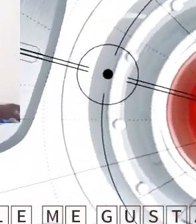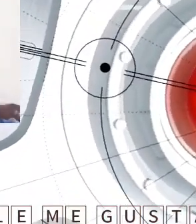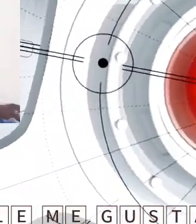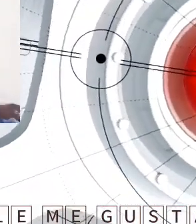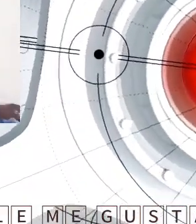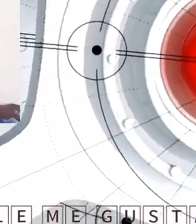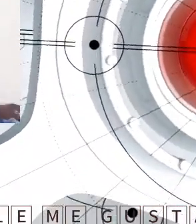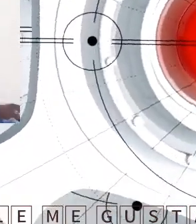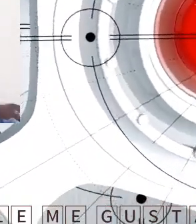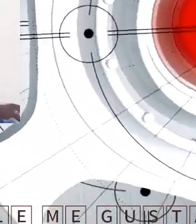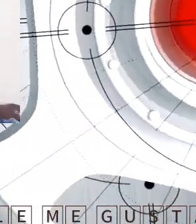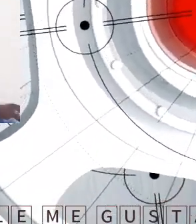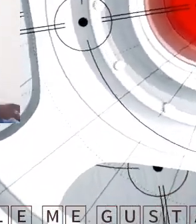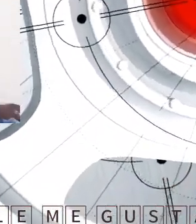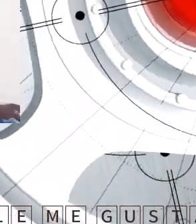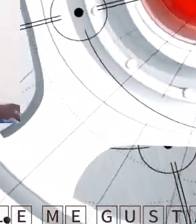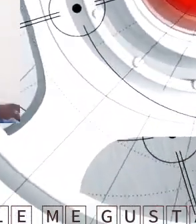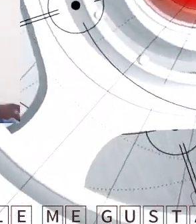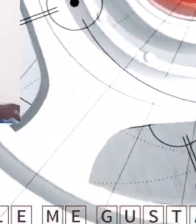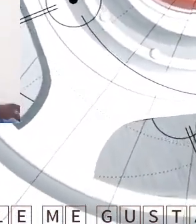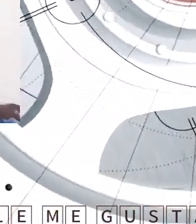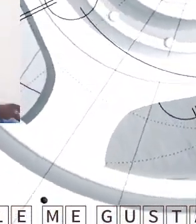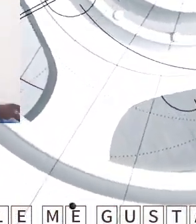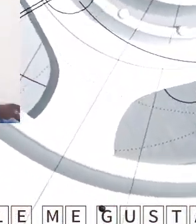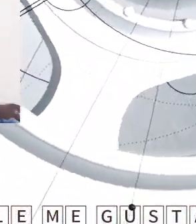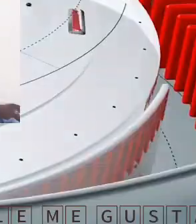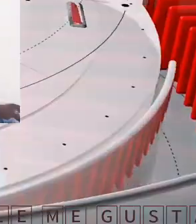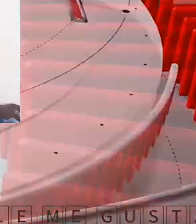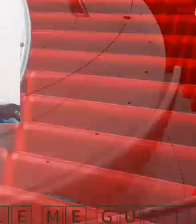mis amigas mexicanos y paisanos tabasqueños, espero que tengan